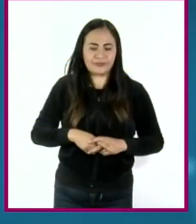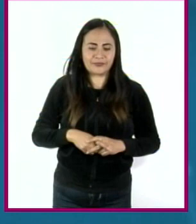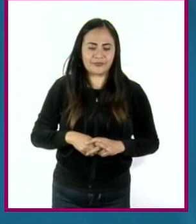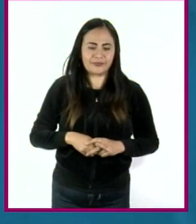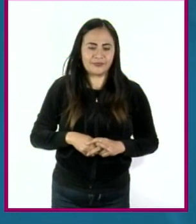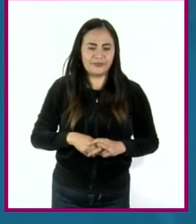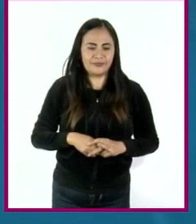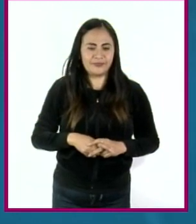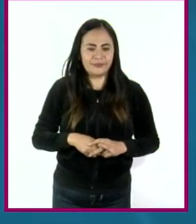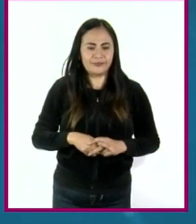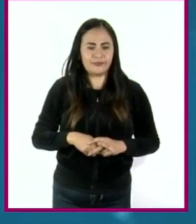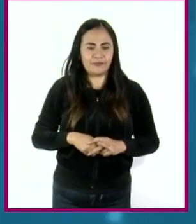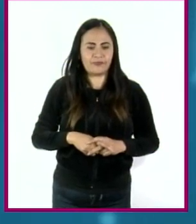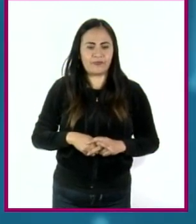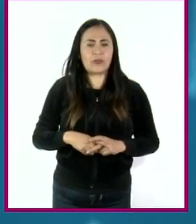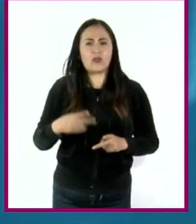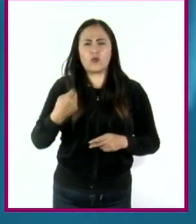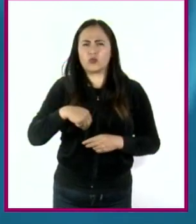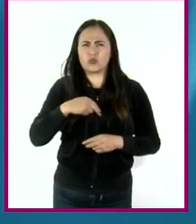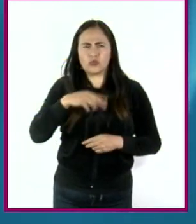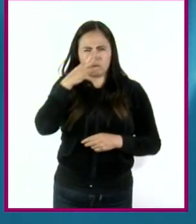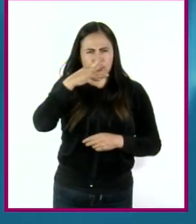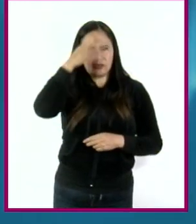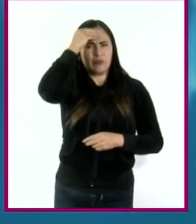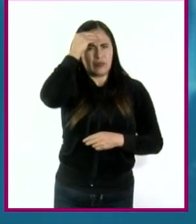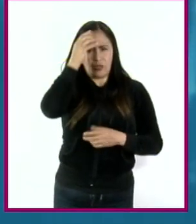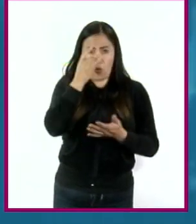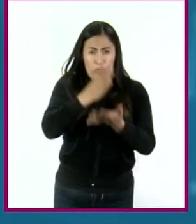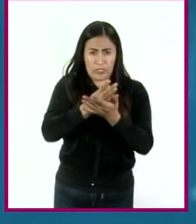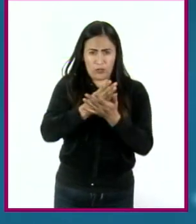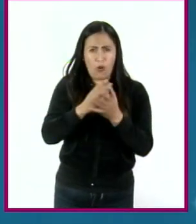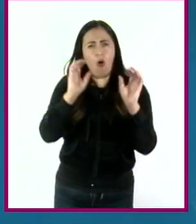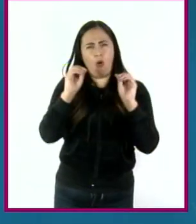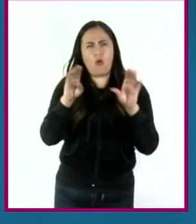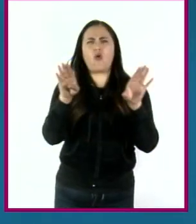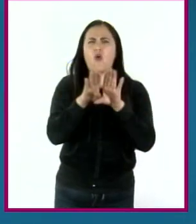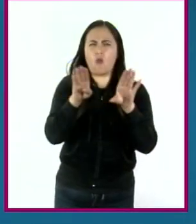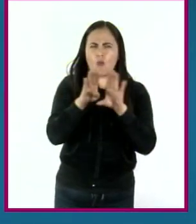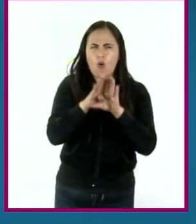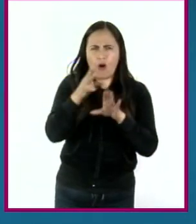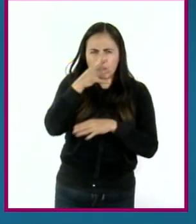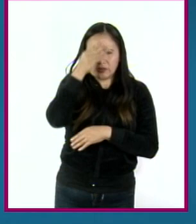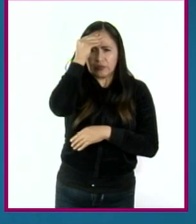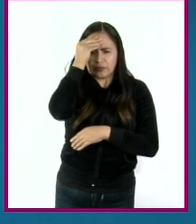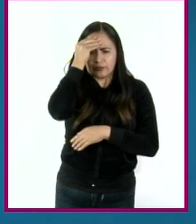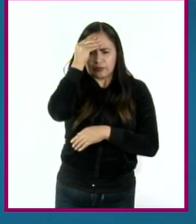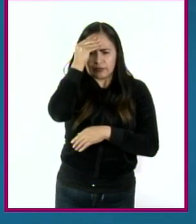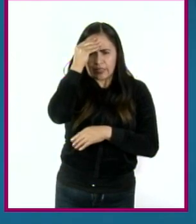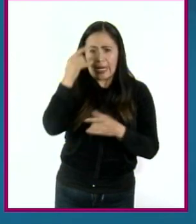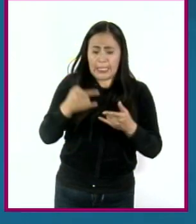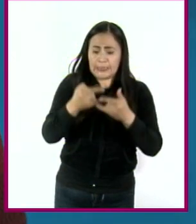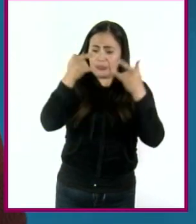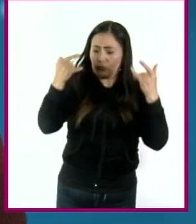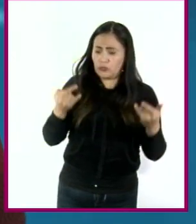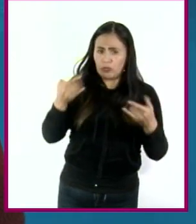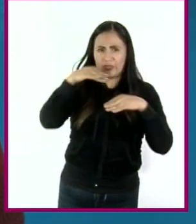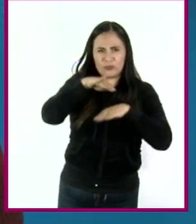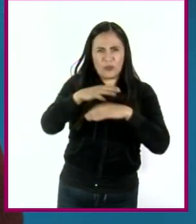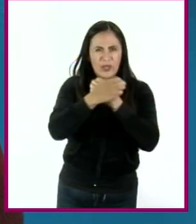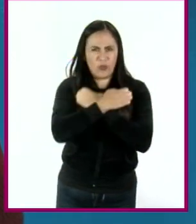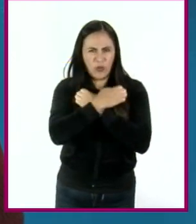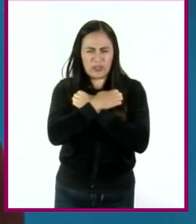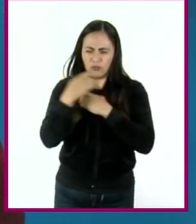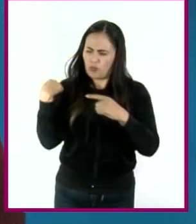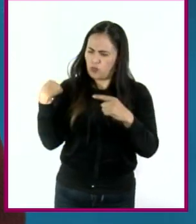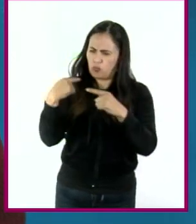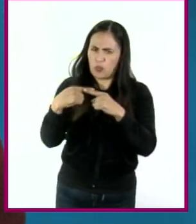nos cuestionamos no solo el aprendizaje, sino cómo llegamos a él, si hacemos un recuento rápido en la historia de la educación, que es también